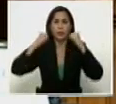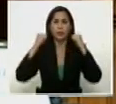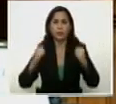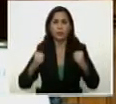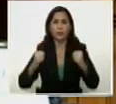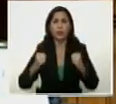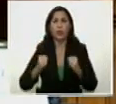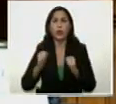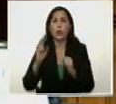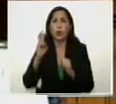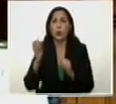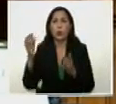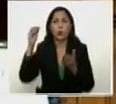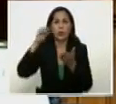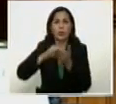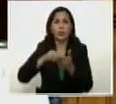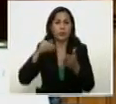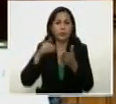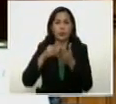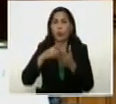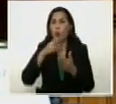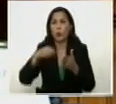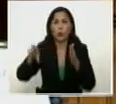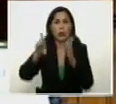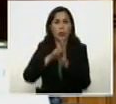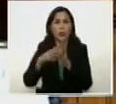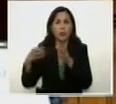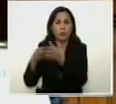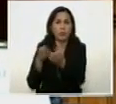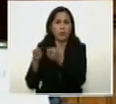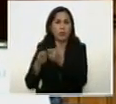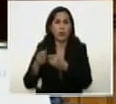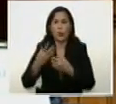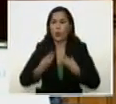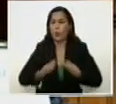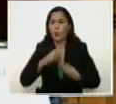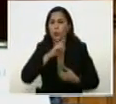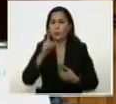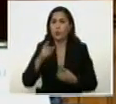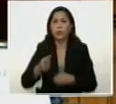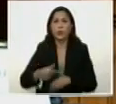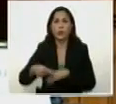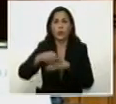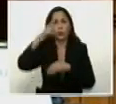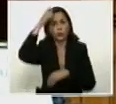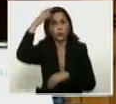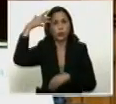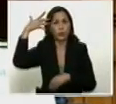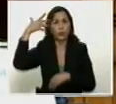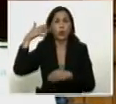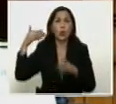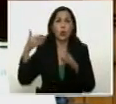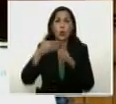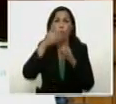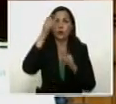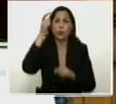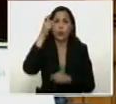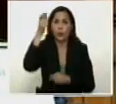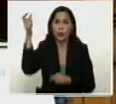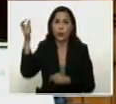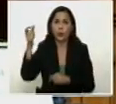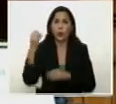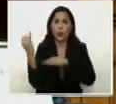categóricamente los nuevos ataques y bloqueos ilegales, unilaterales e inmorales del gobierno de Donald Trump contra el pueblo,